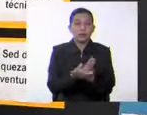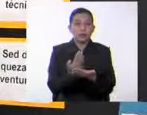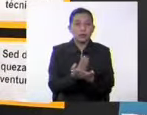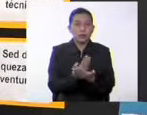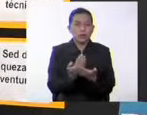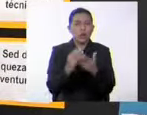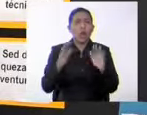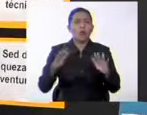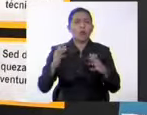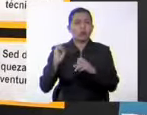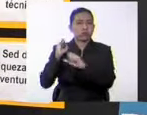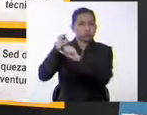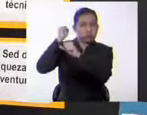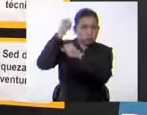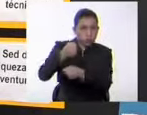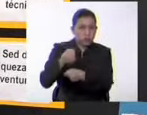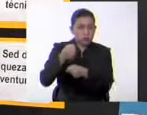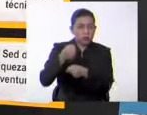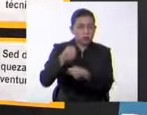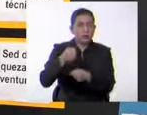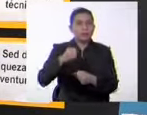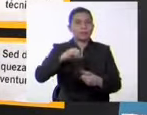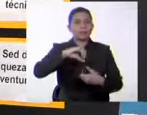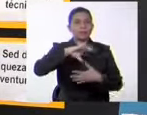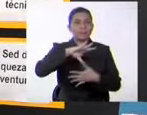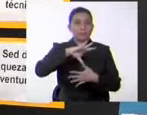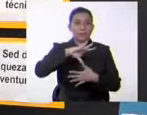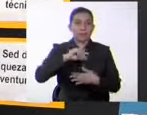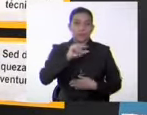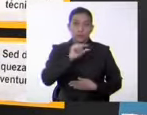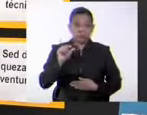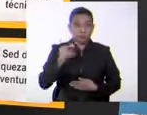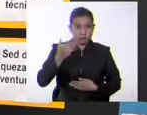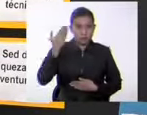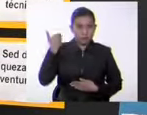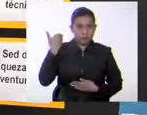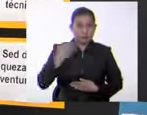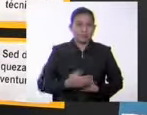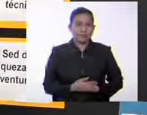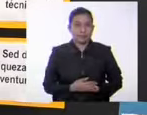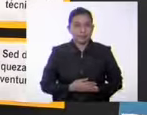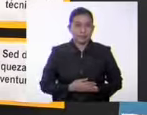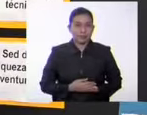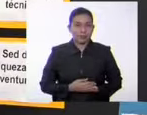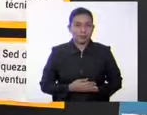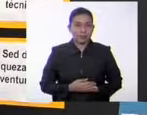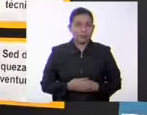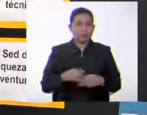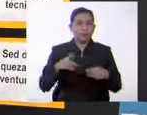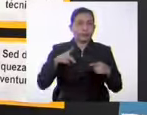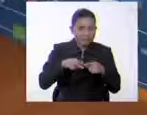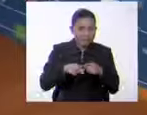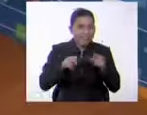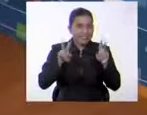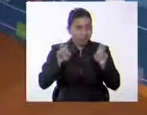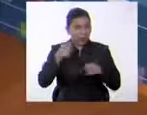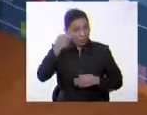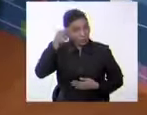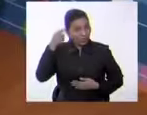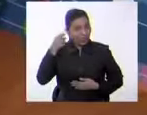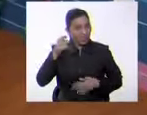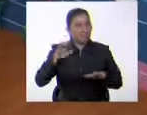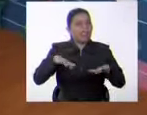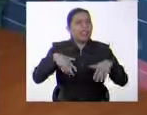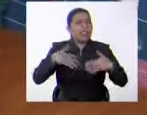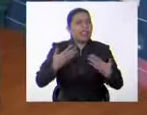la conquista de América. La semana pasada, Kirian, precisamente nos quedamos abordando las características de la